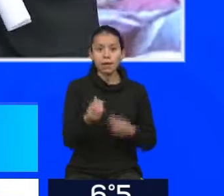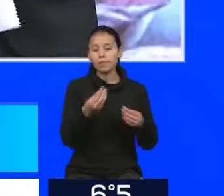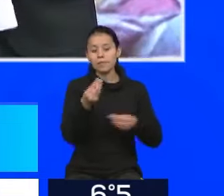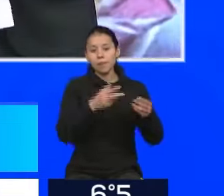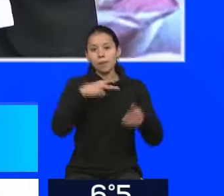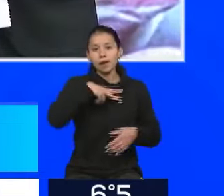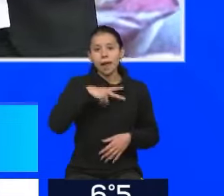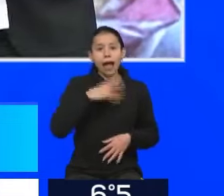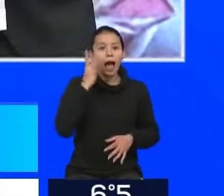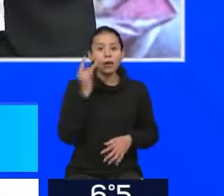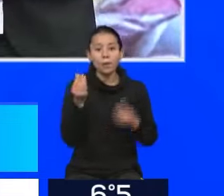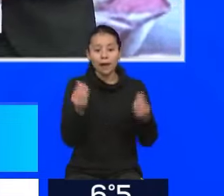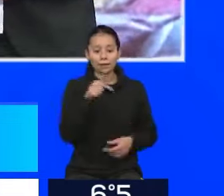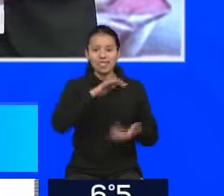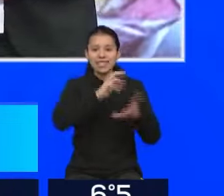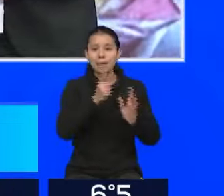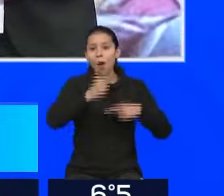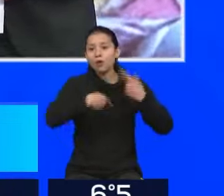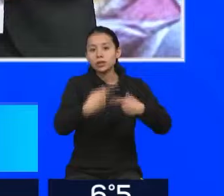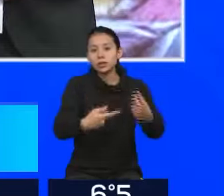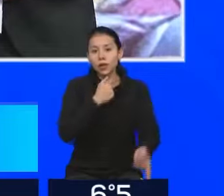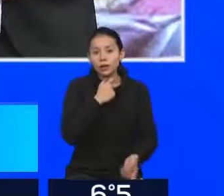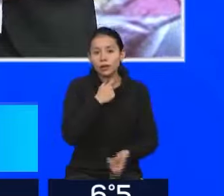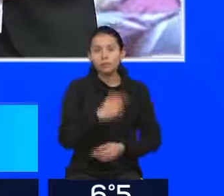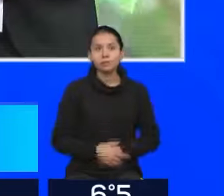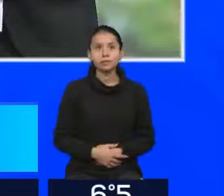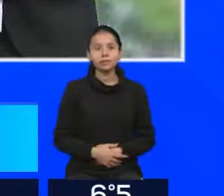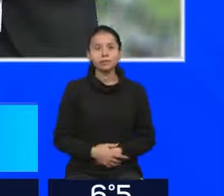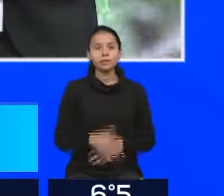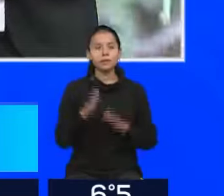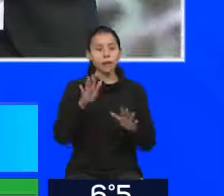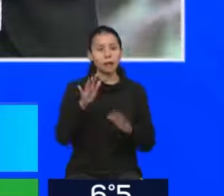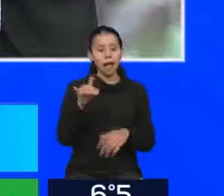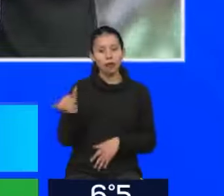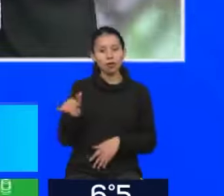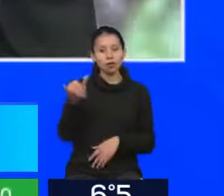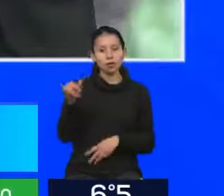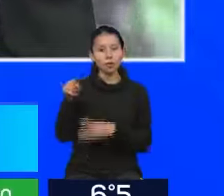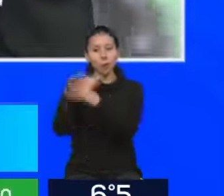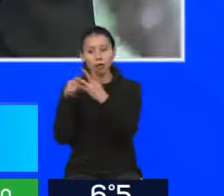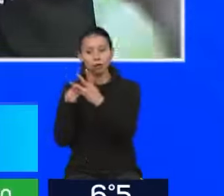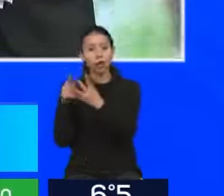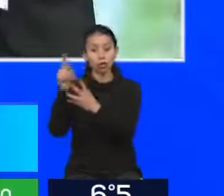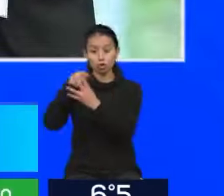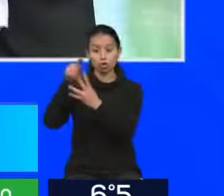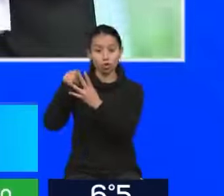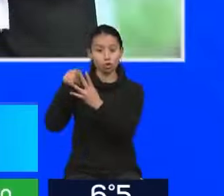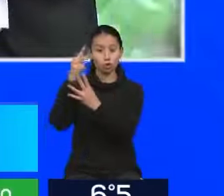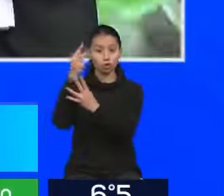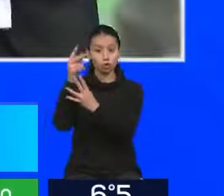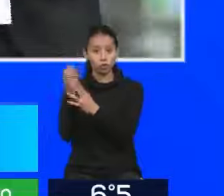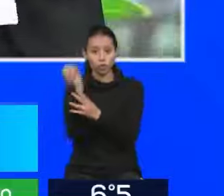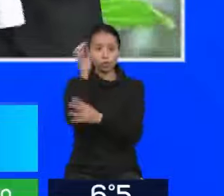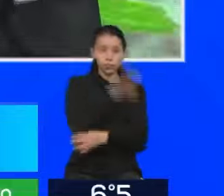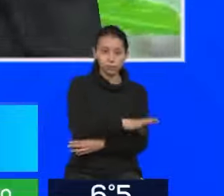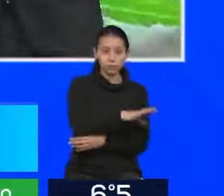en el tiempo. Tenía entendido, Marcelo, que no pretendían los 4, al menos 2 aviones para cubrir el oasis productivo sur, lo que porque Malargüe en esta discusión no...